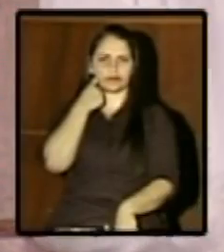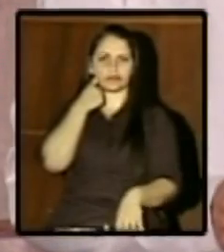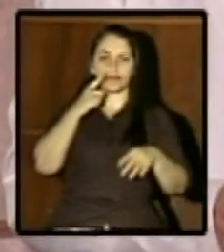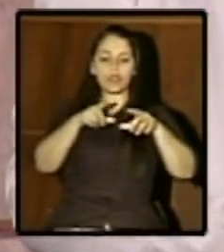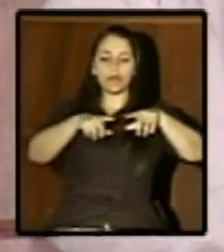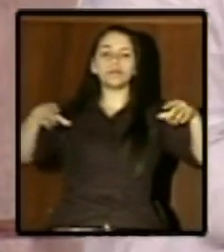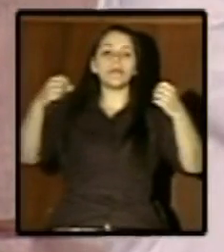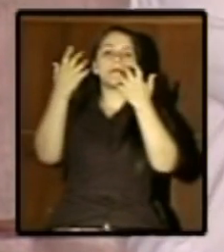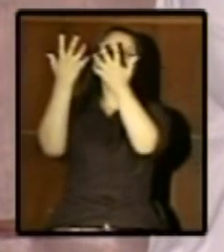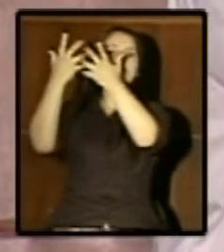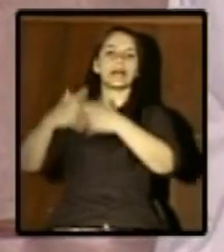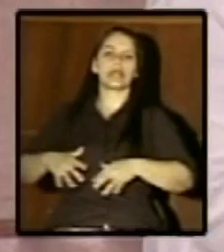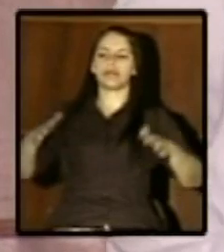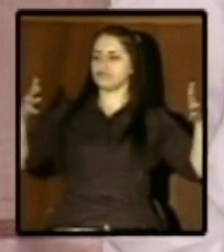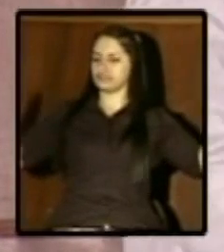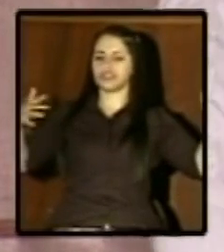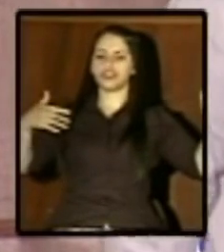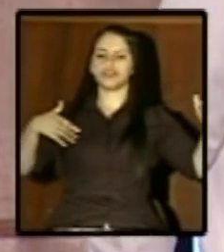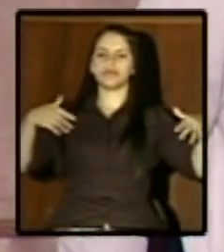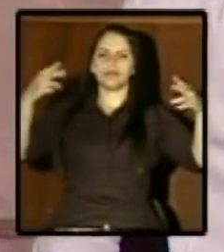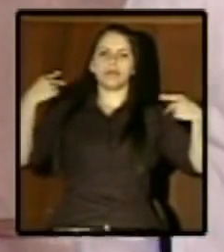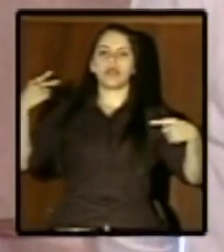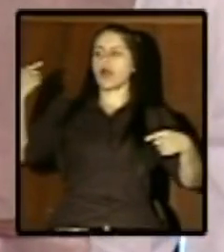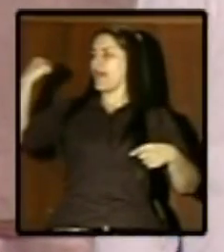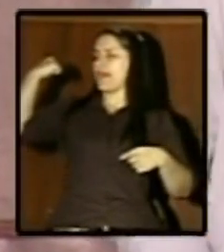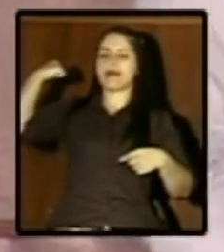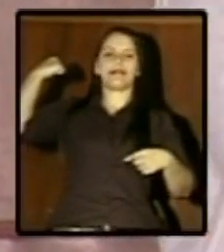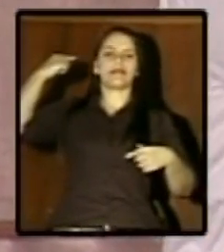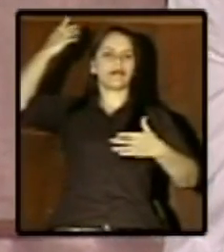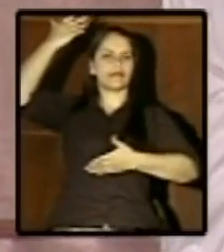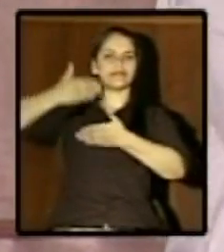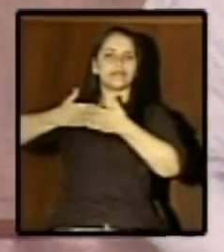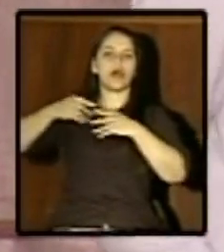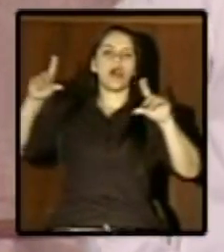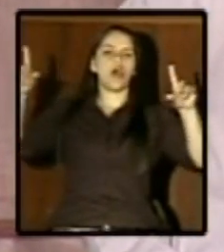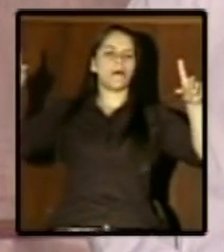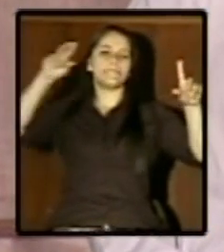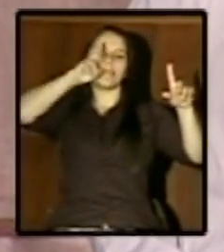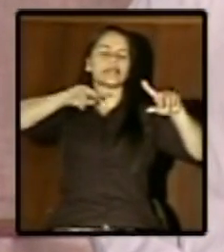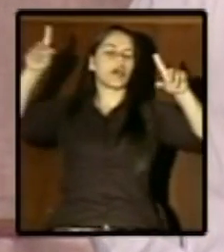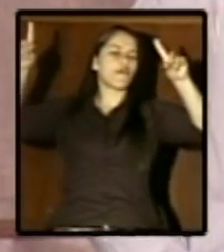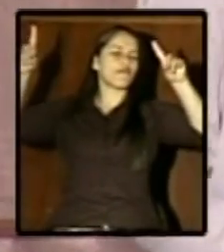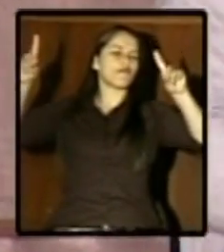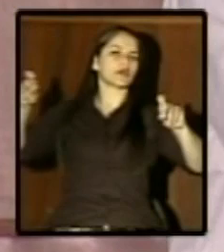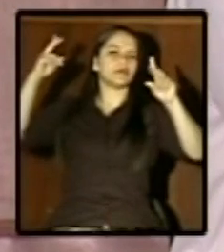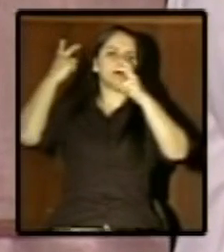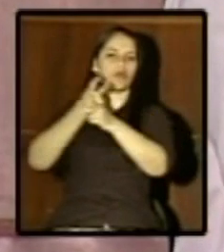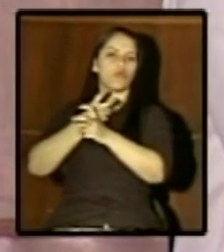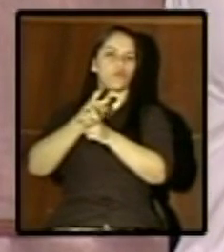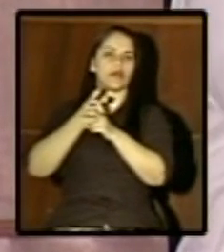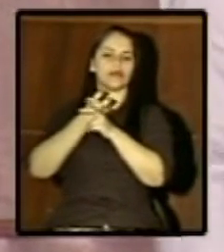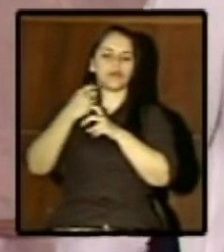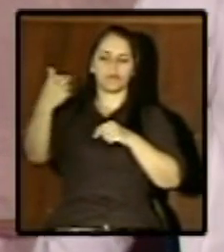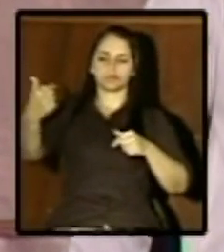un aparato que emite unos rayos electromagnéticos. Yo me paro al frente del aparato y atrás hay una placa. Cuando se disparan